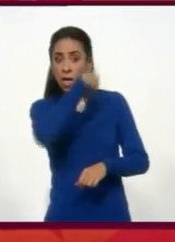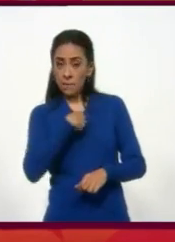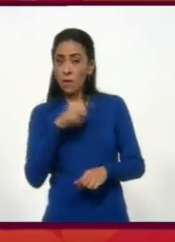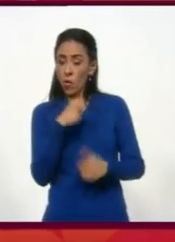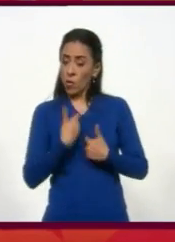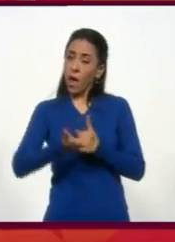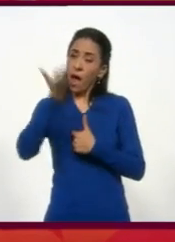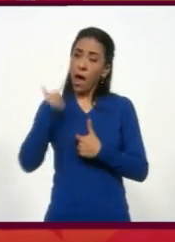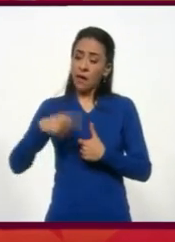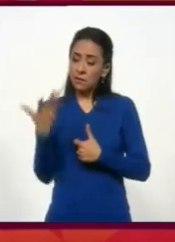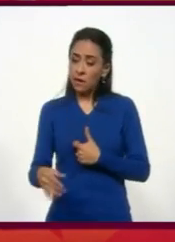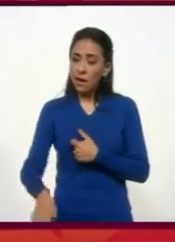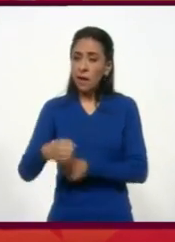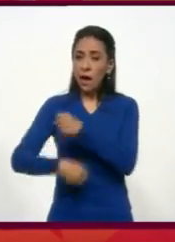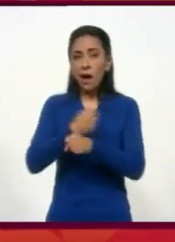años